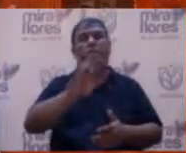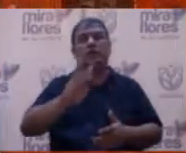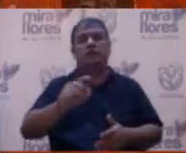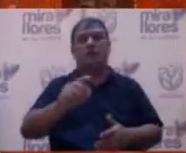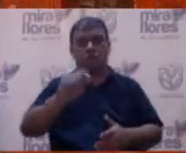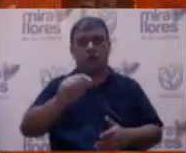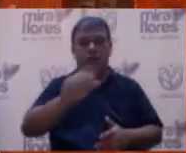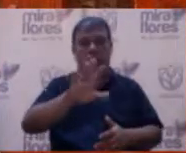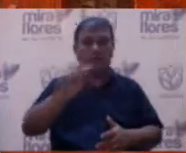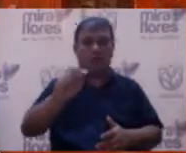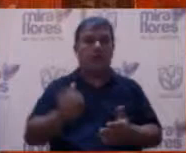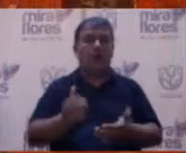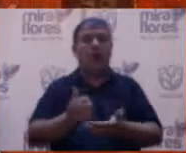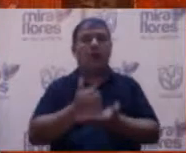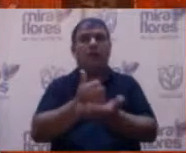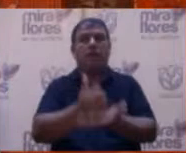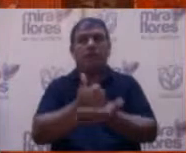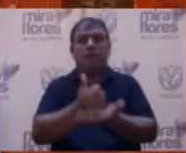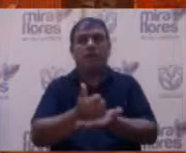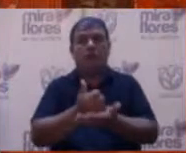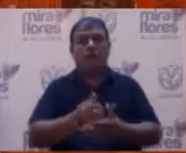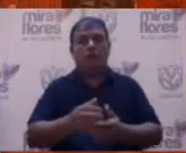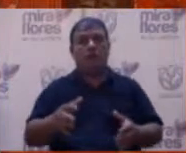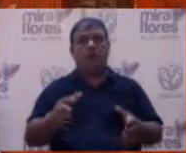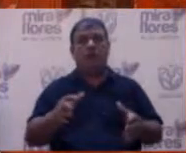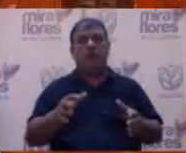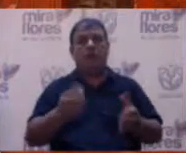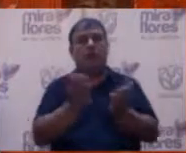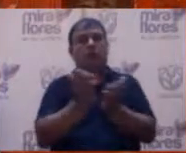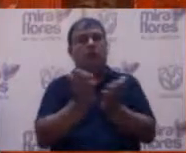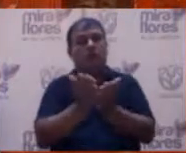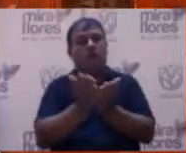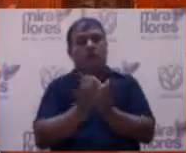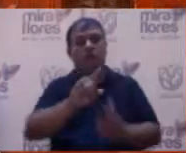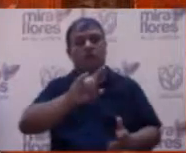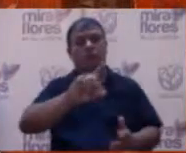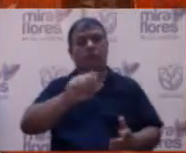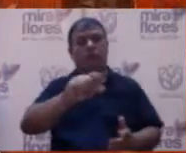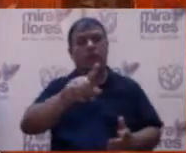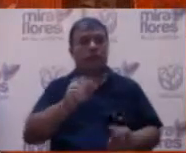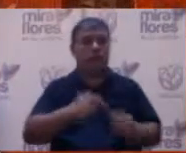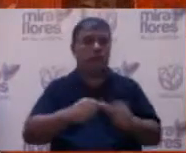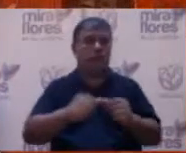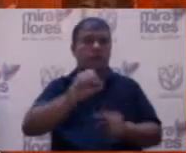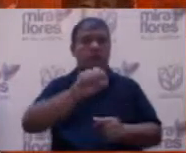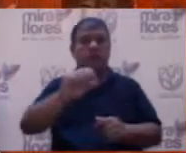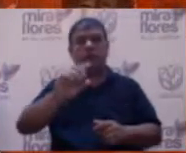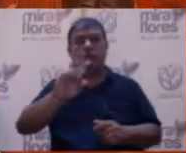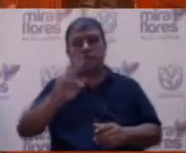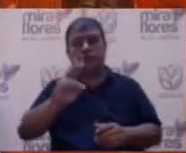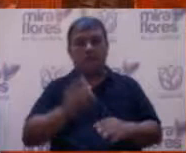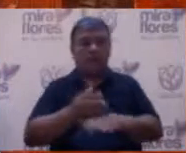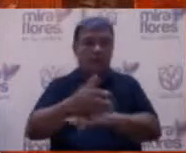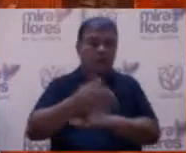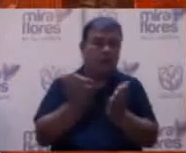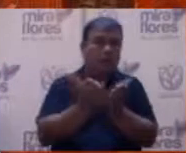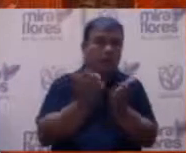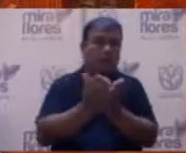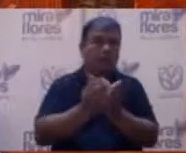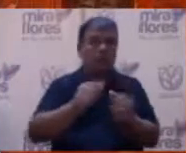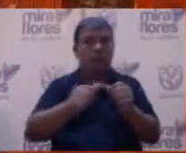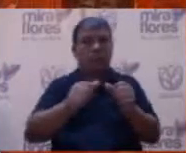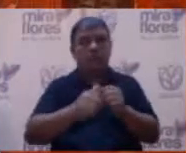196,52 soles a favor de la Unidad de Gestión Educativa Local, UGEL número 07, a través de la institución educativa